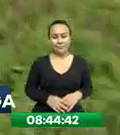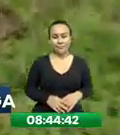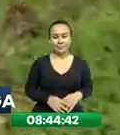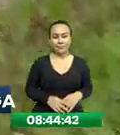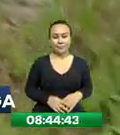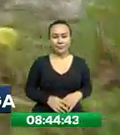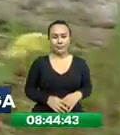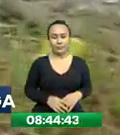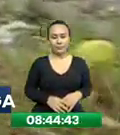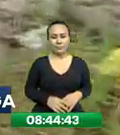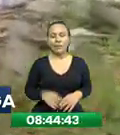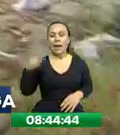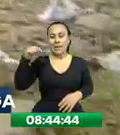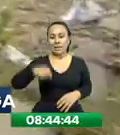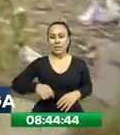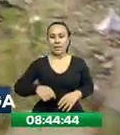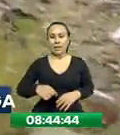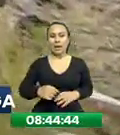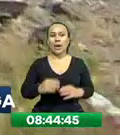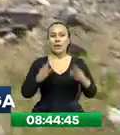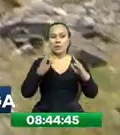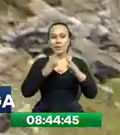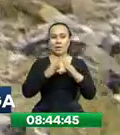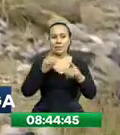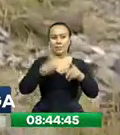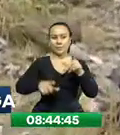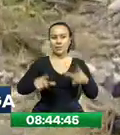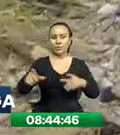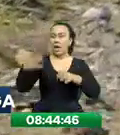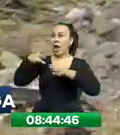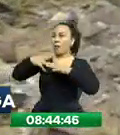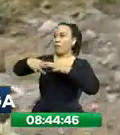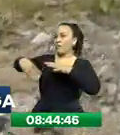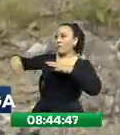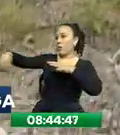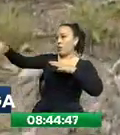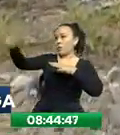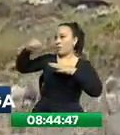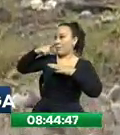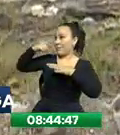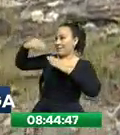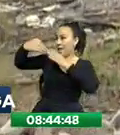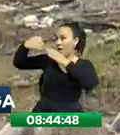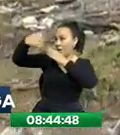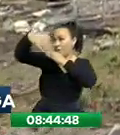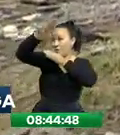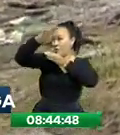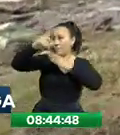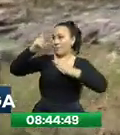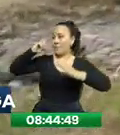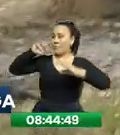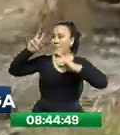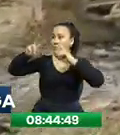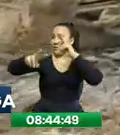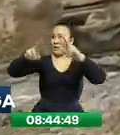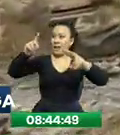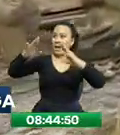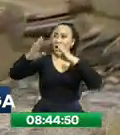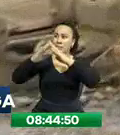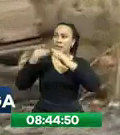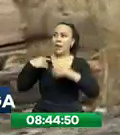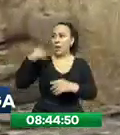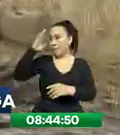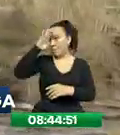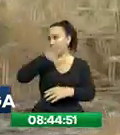fondo. No, aquí hay cabaña, aquí tienen cabaña. Todo esto al fondo, por allá todo esto tienen cabaña. Ustedes se dieron cuenta cómo la